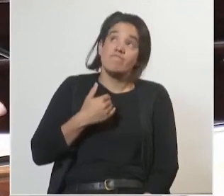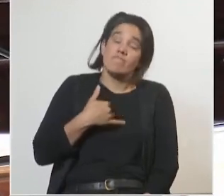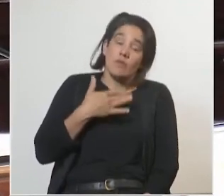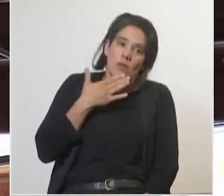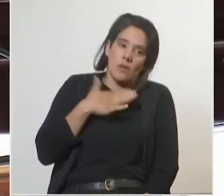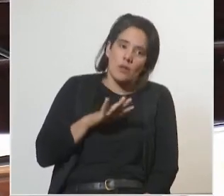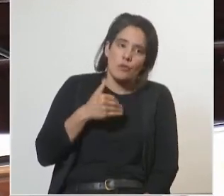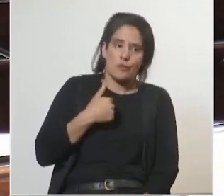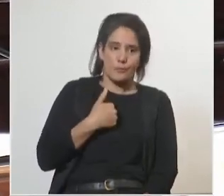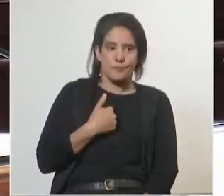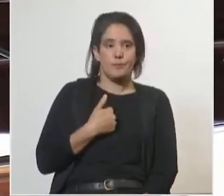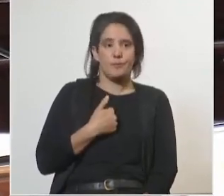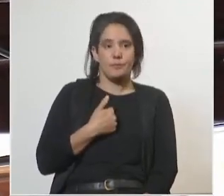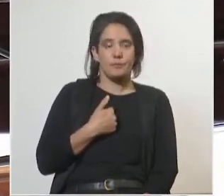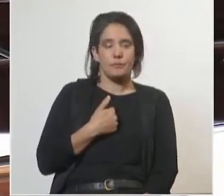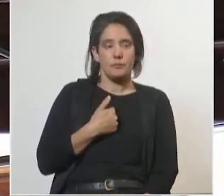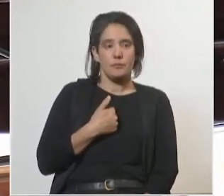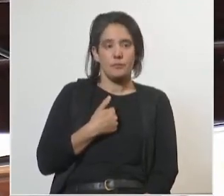entiendo que